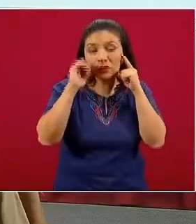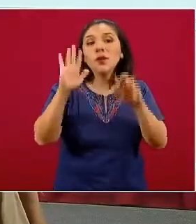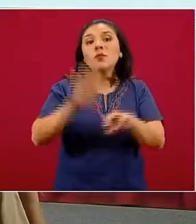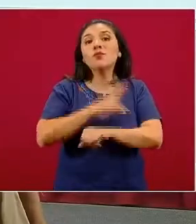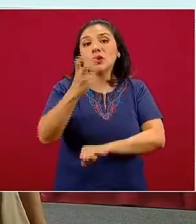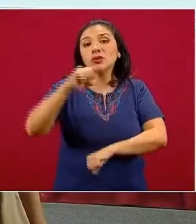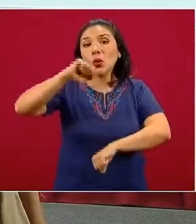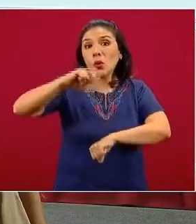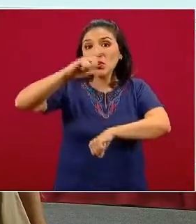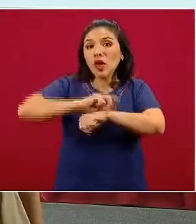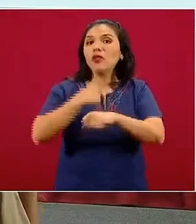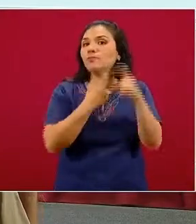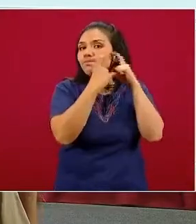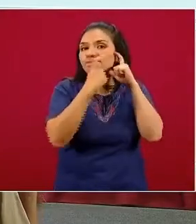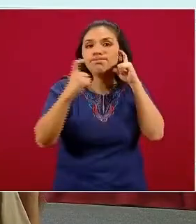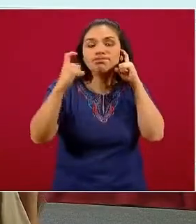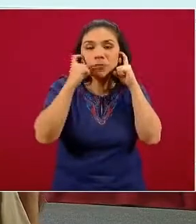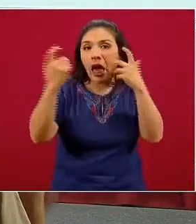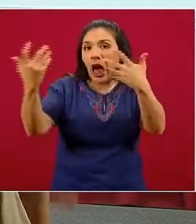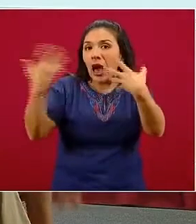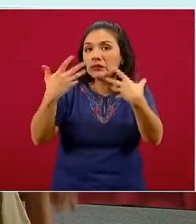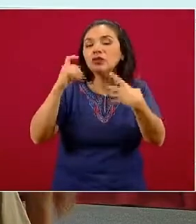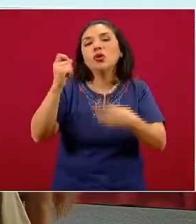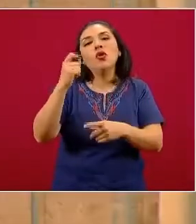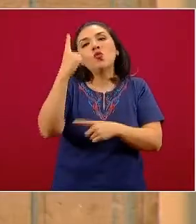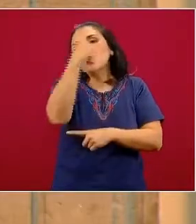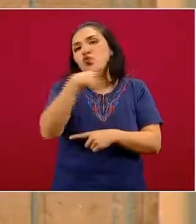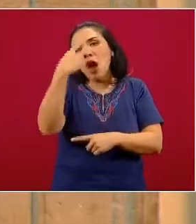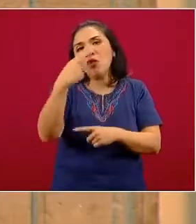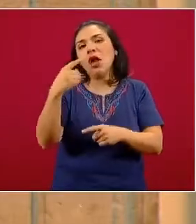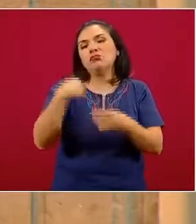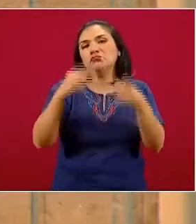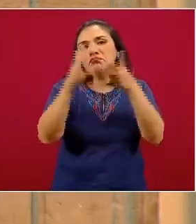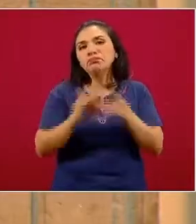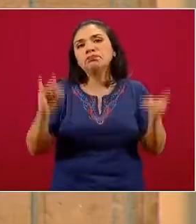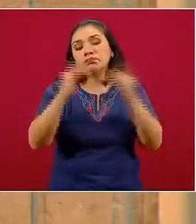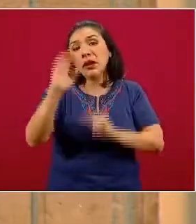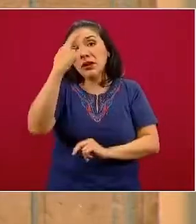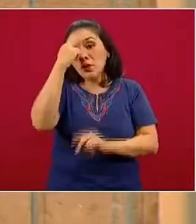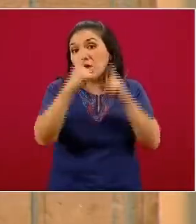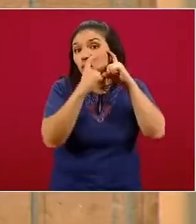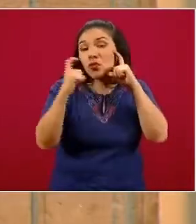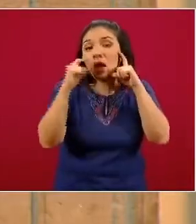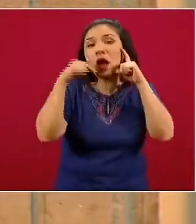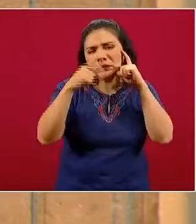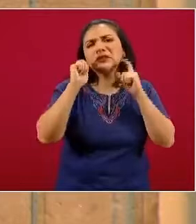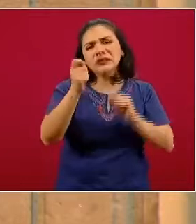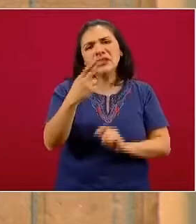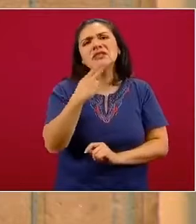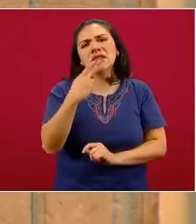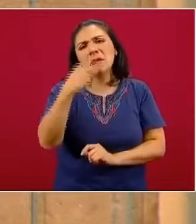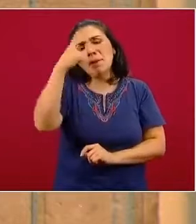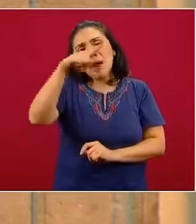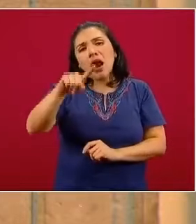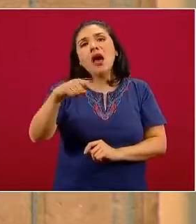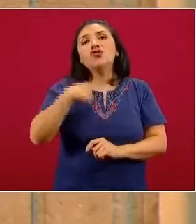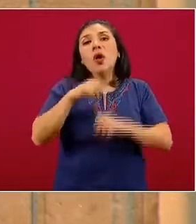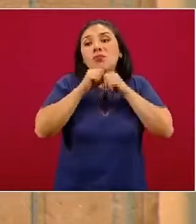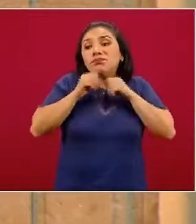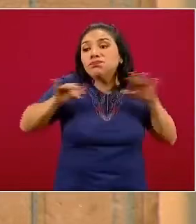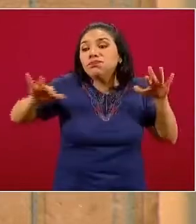eso este día lo voy a tener durante toda la conferencia. Recordar que el cubrebocas es un instrumento útil para evitar